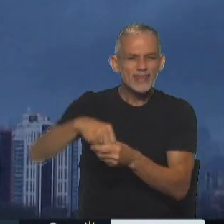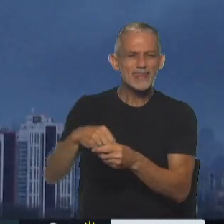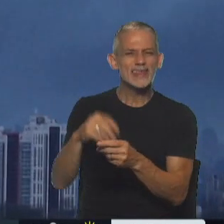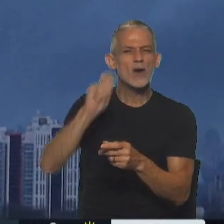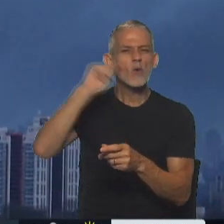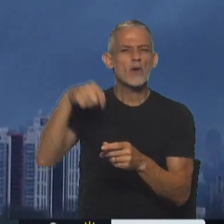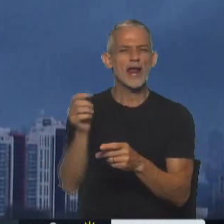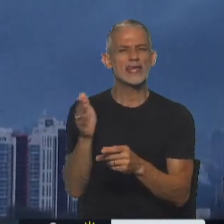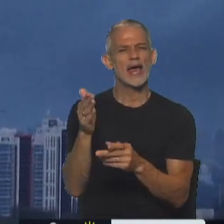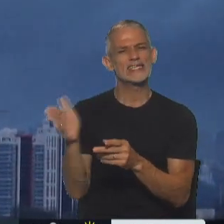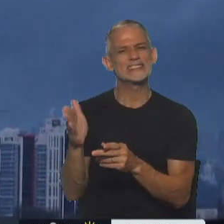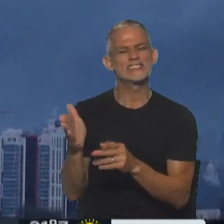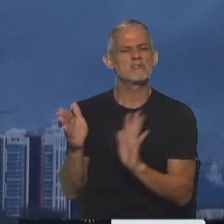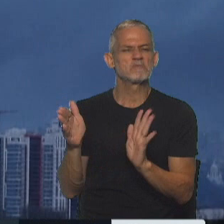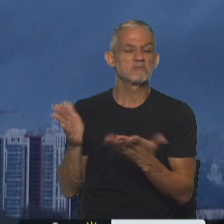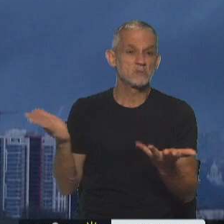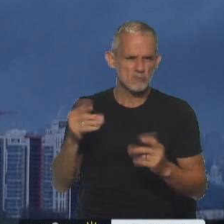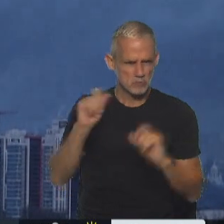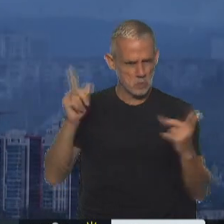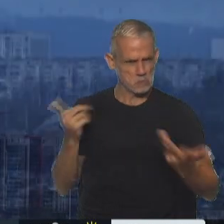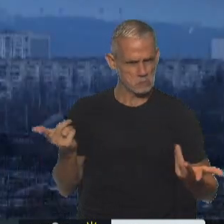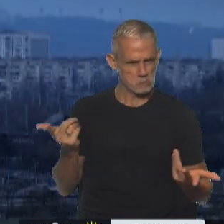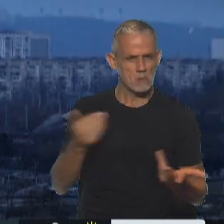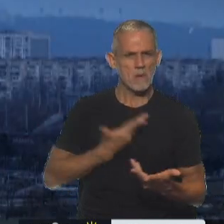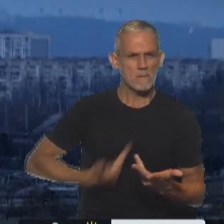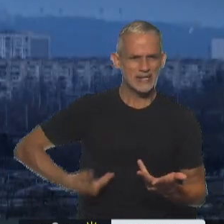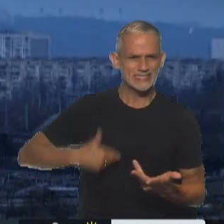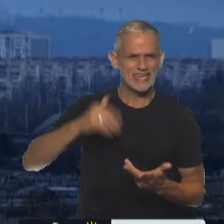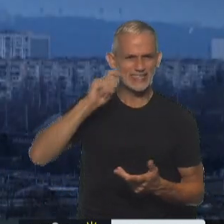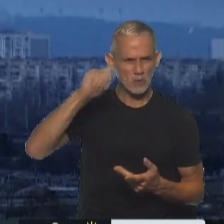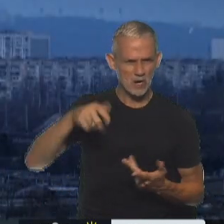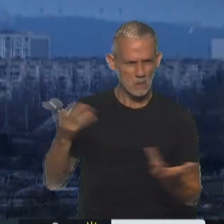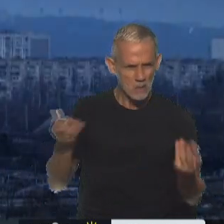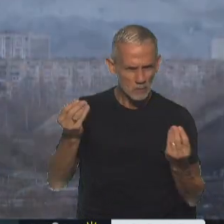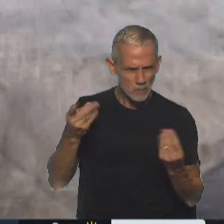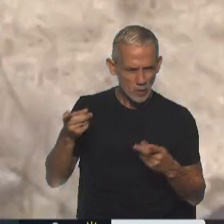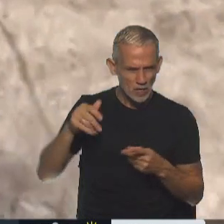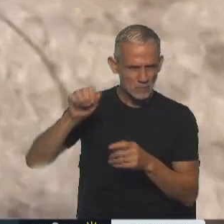Ucrania, por lo cual sorprendió al presidente Zelensky y al